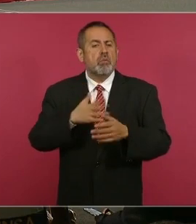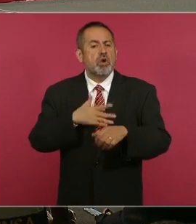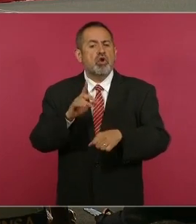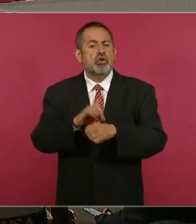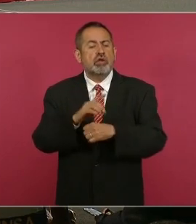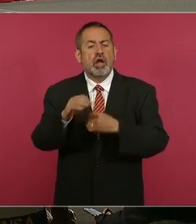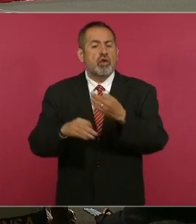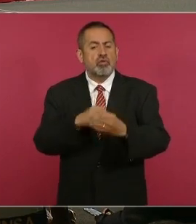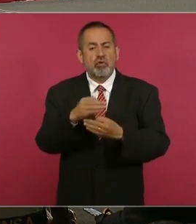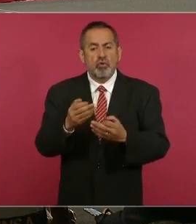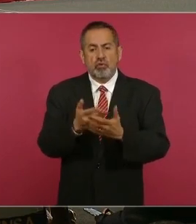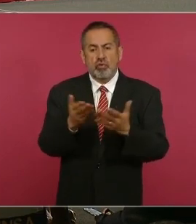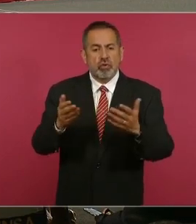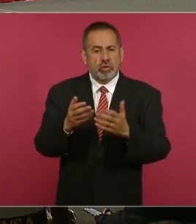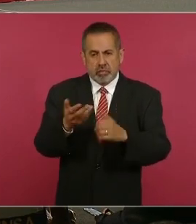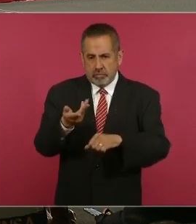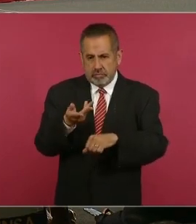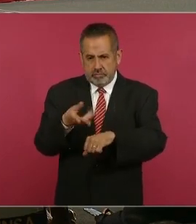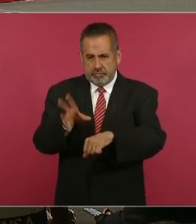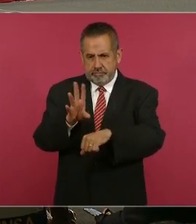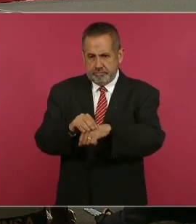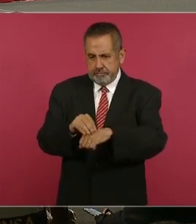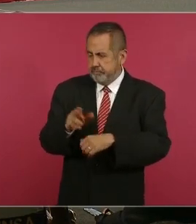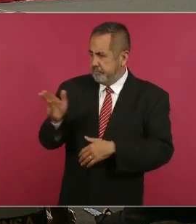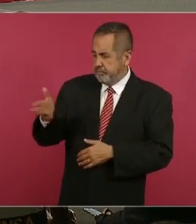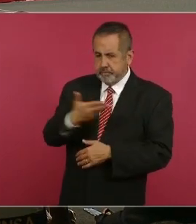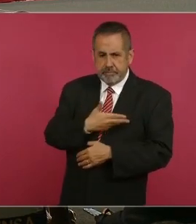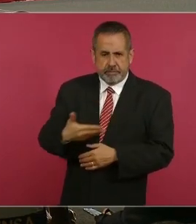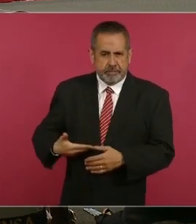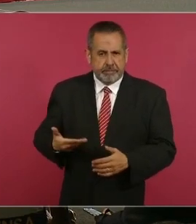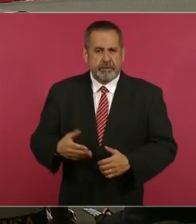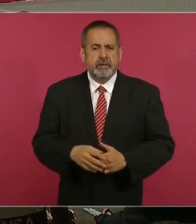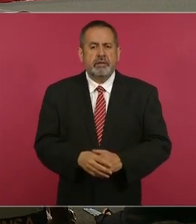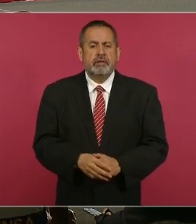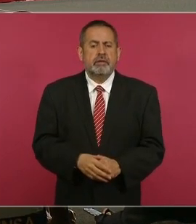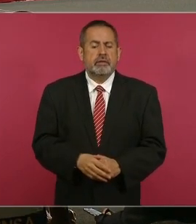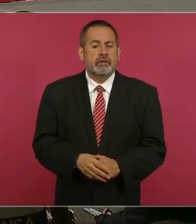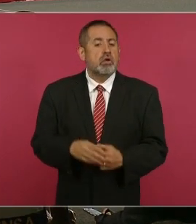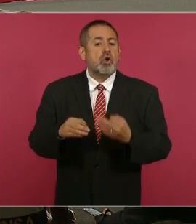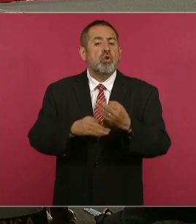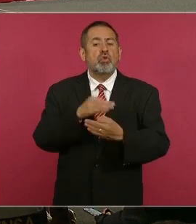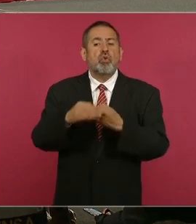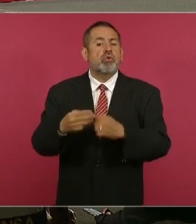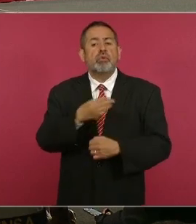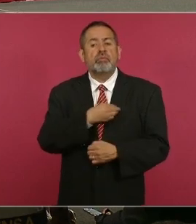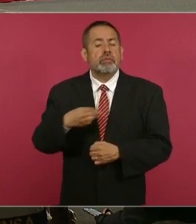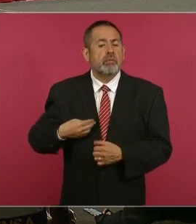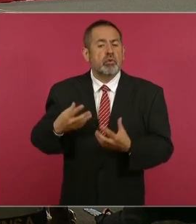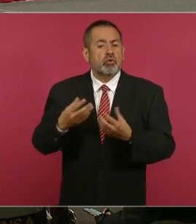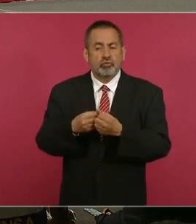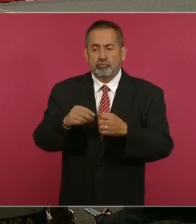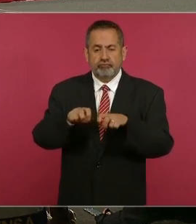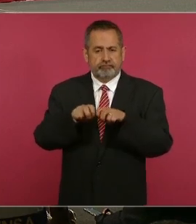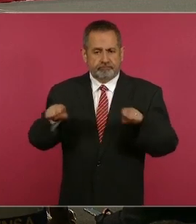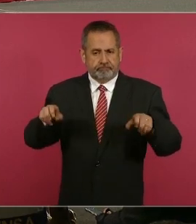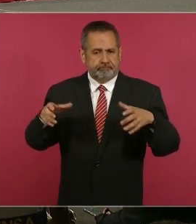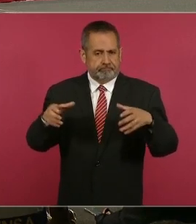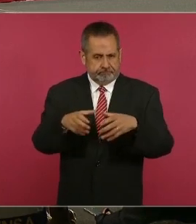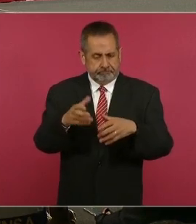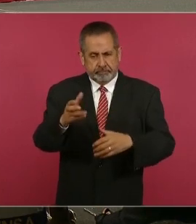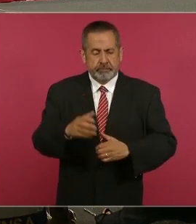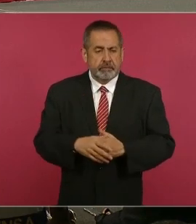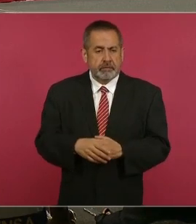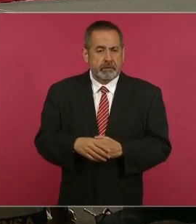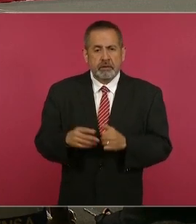días a todas, a todos. Con su permiso, señor presidente, a todos los miembros del gabinete. Primeramente,